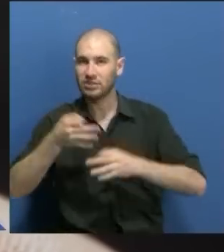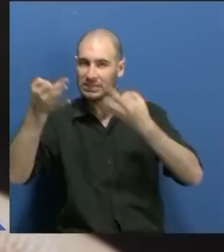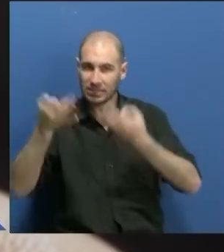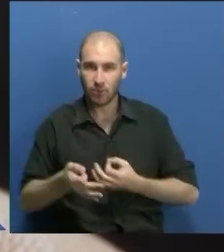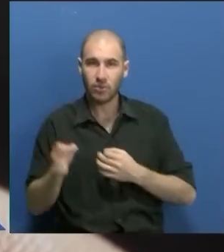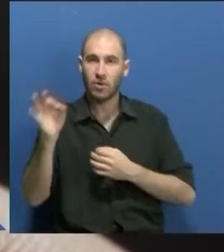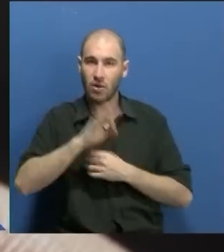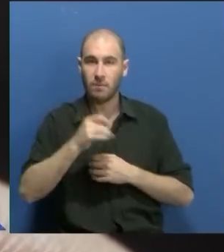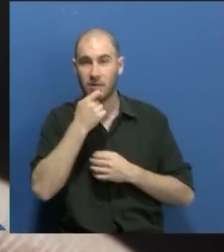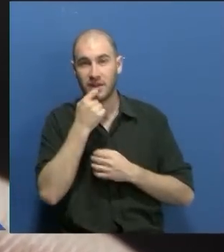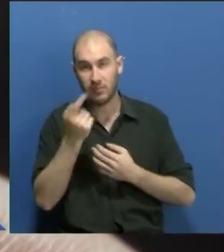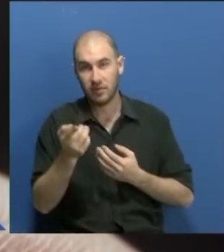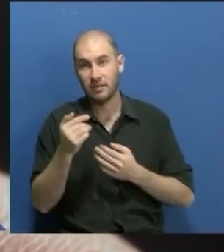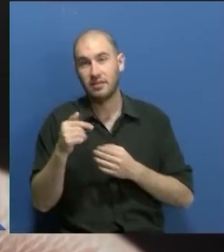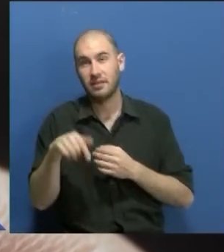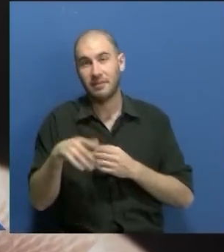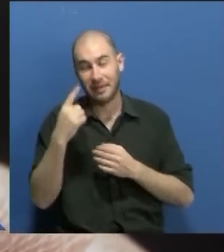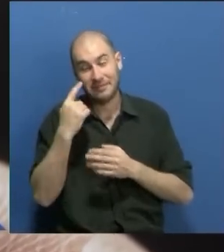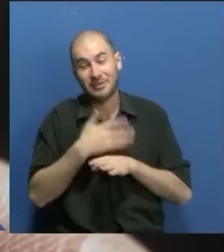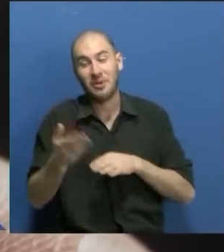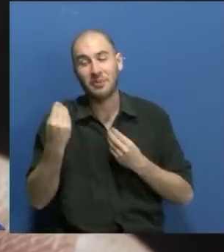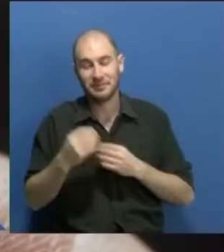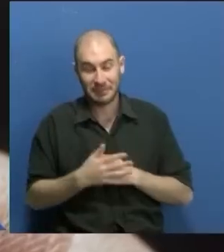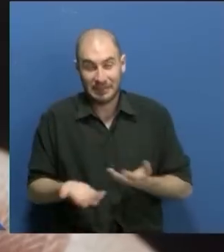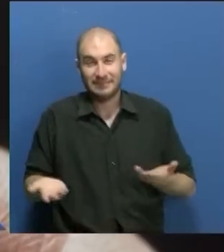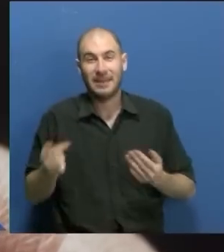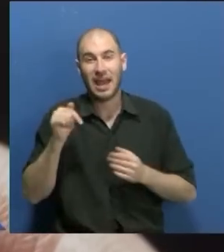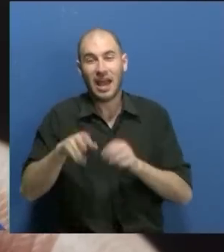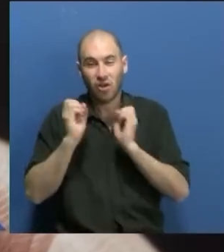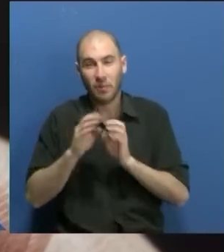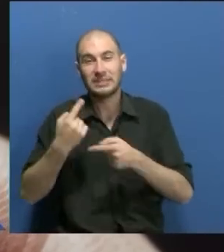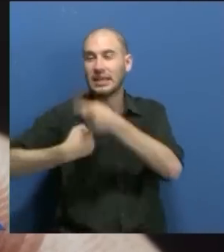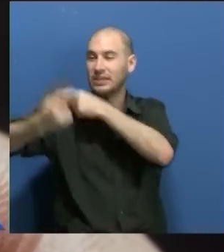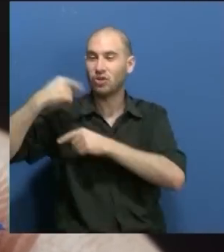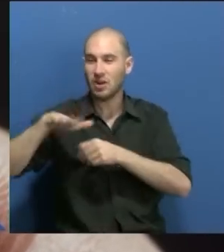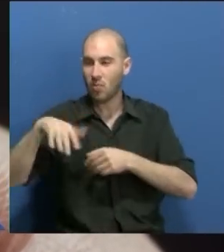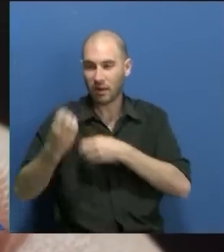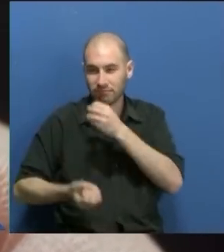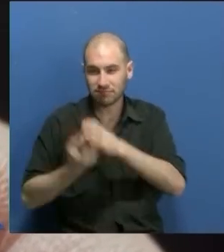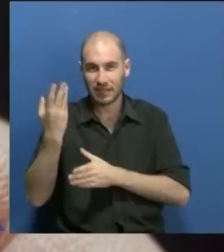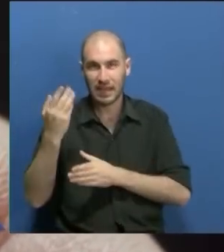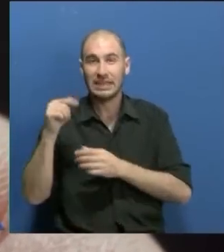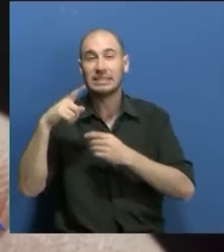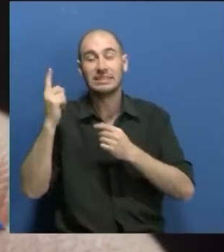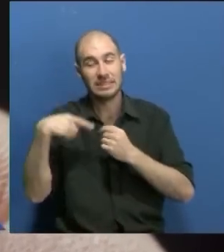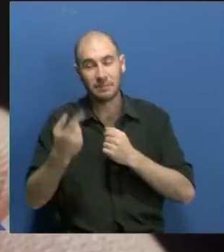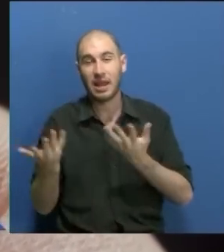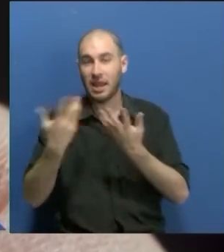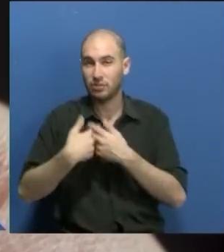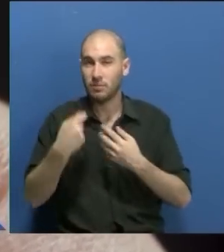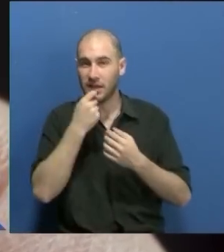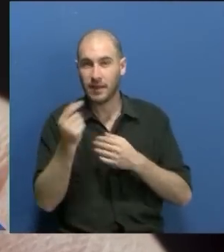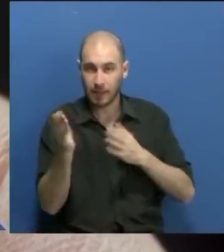o siguen en pie o no. Algunas caen, pero bueno. Y ahí empezamos a armar la historia del lugar y siempre vinculándolo o del